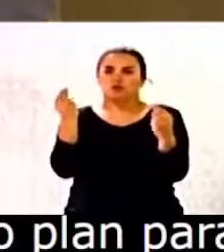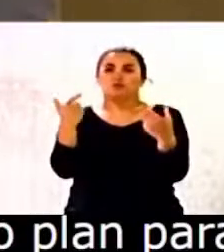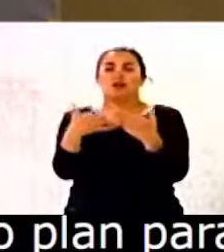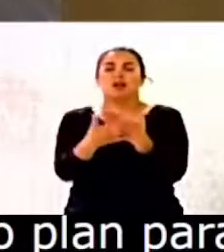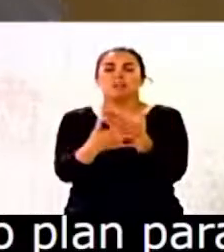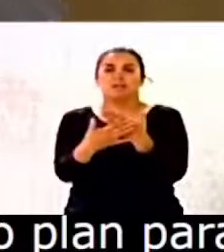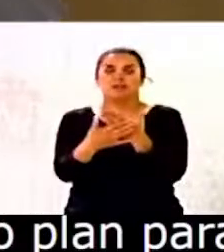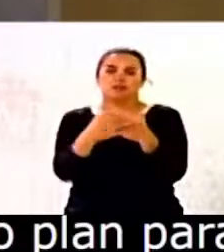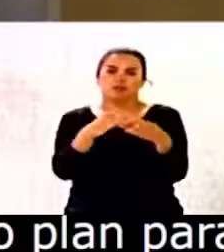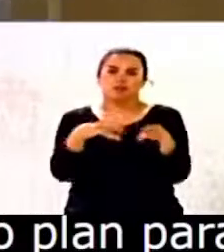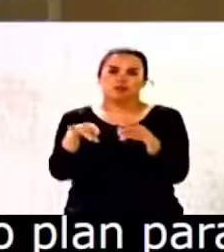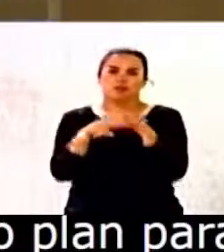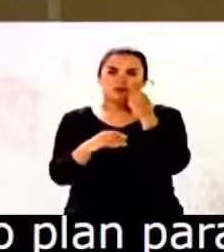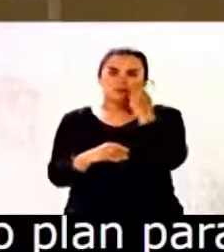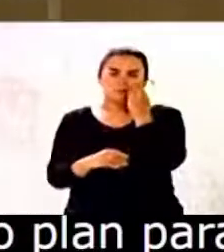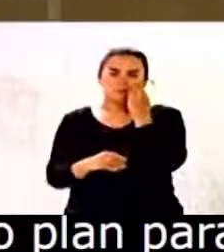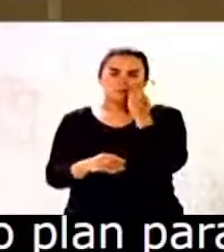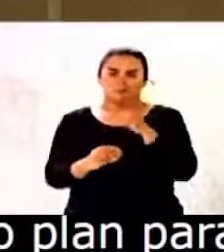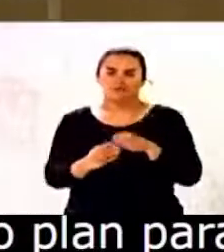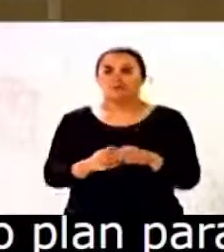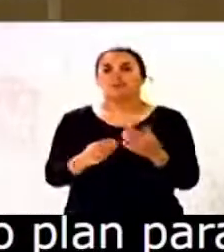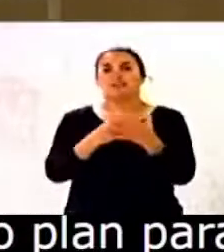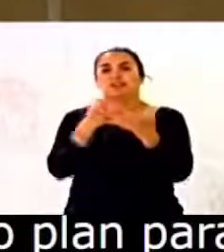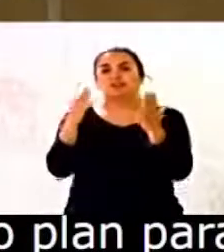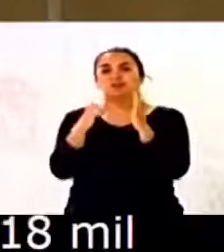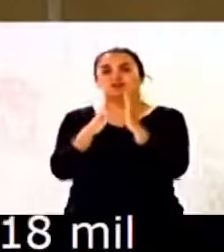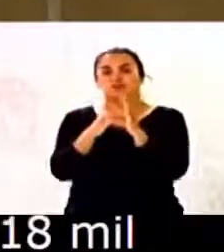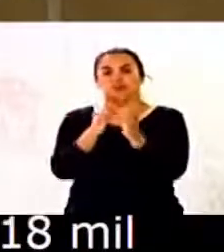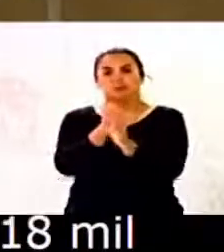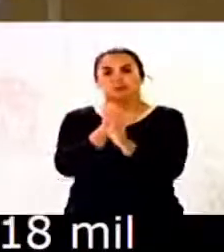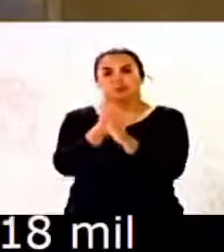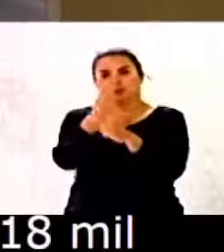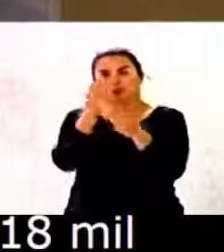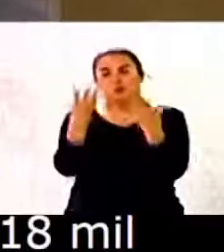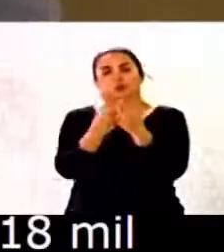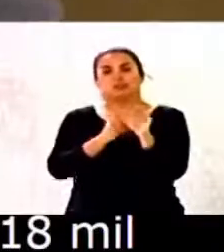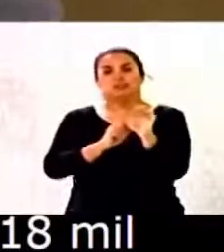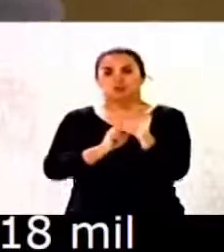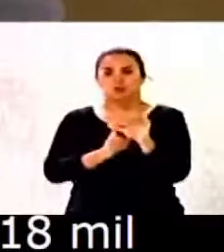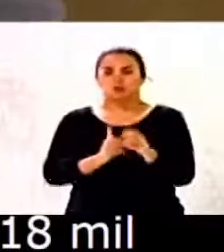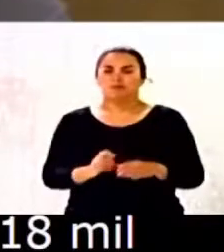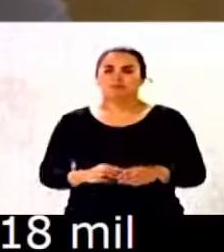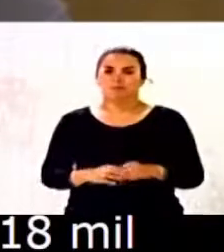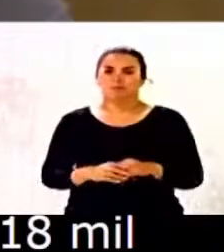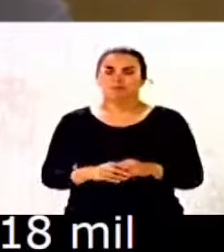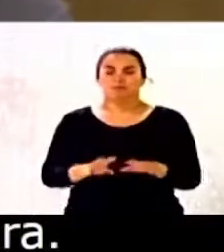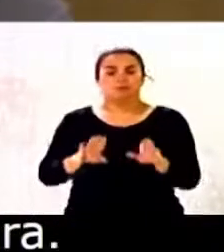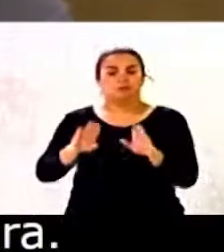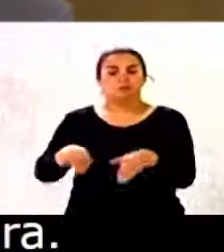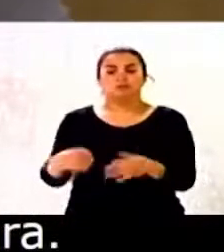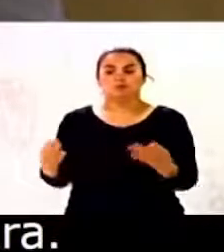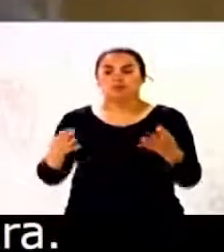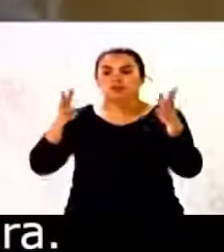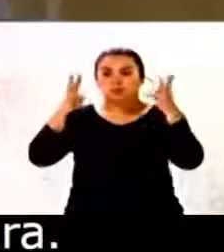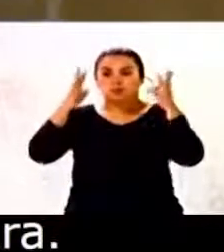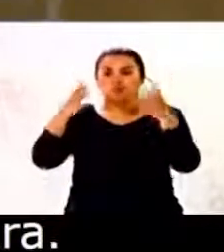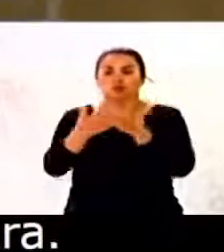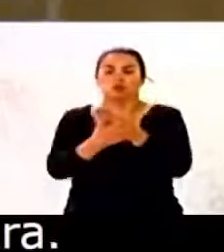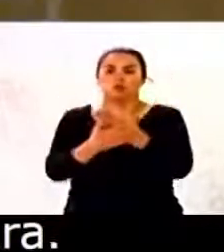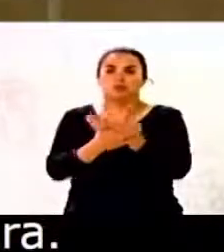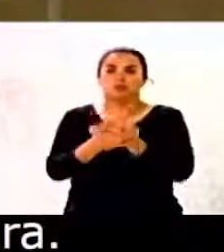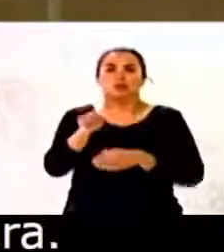Administración regional, 18.000 empleados públicos de la Junta de Extremadura. Por último, el Consejo de Gobierno de